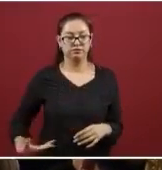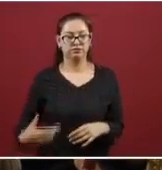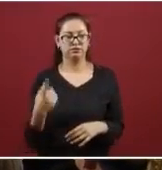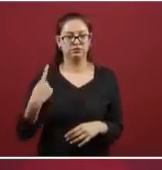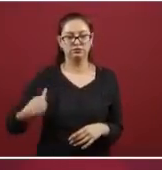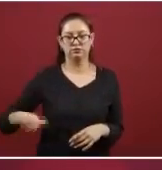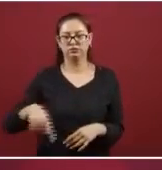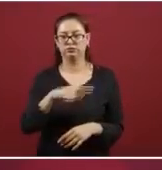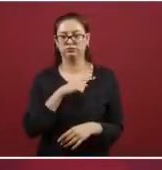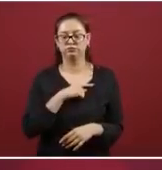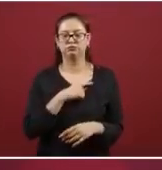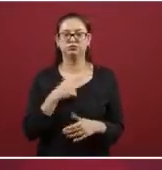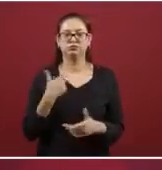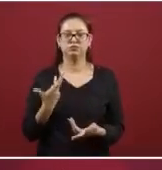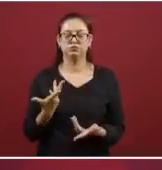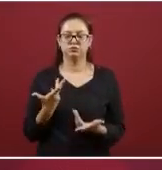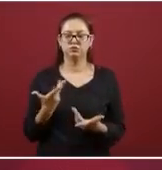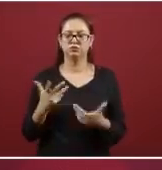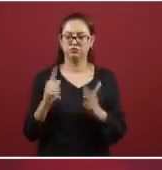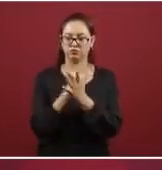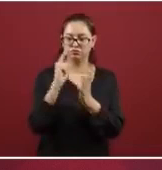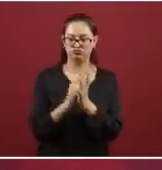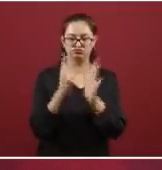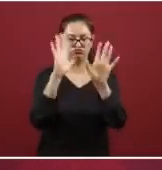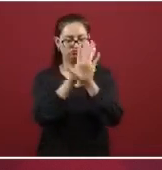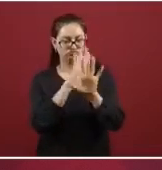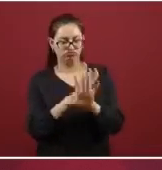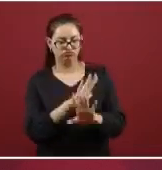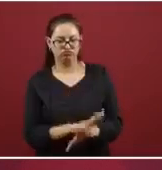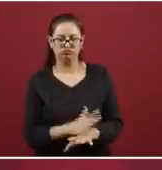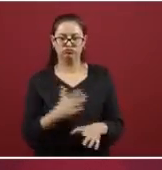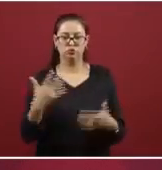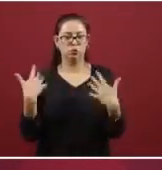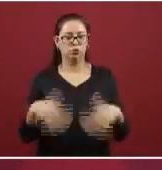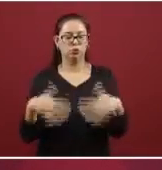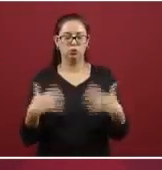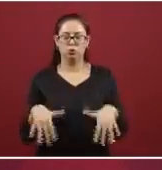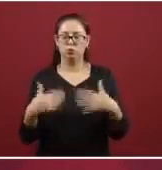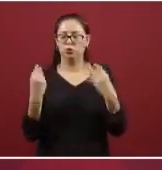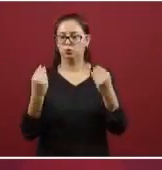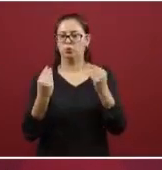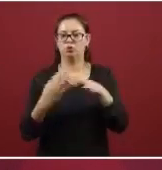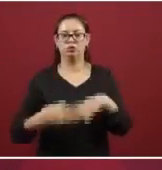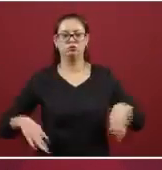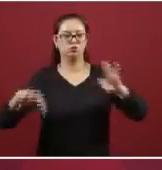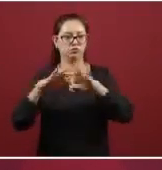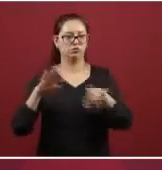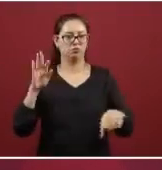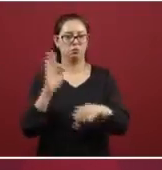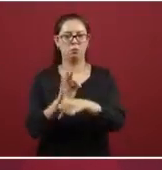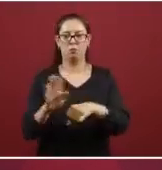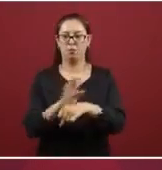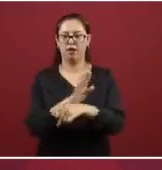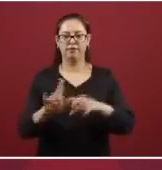hemos completado una reforma, la legislación para una reforma extremadamente importante para México. Como